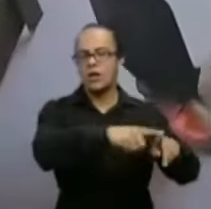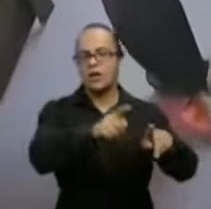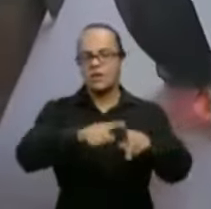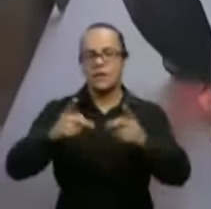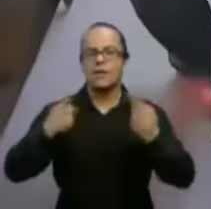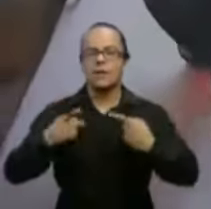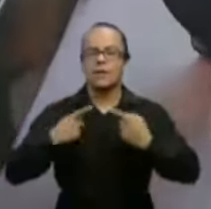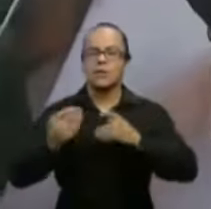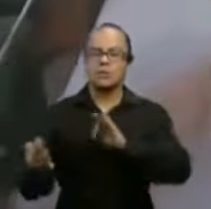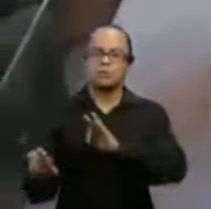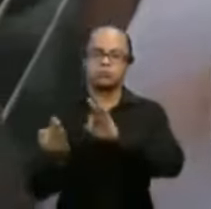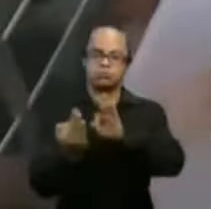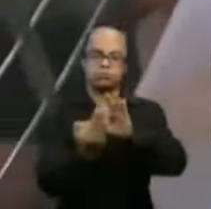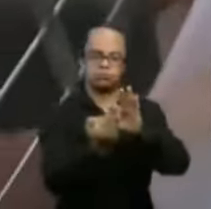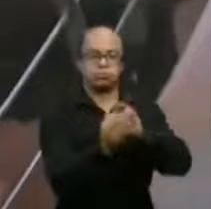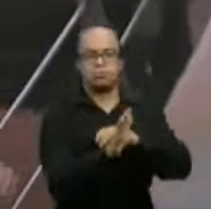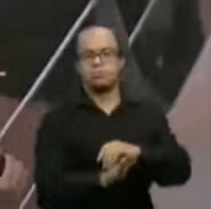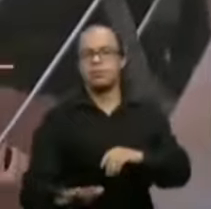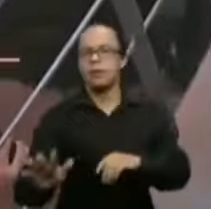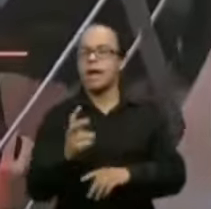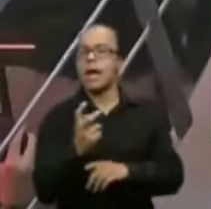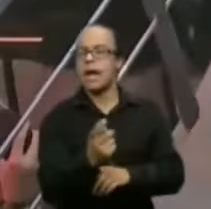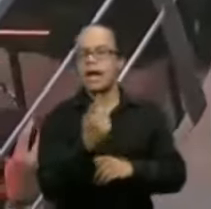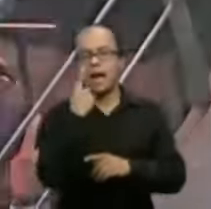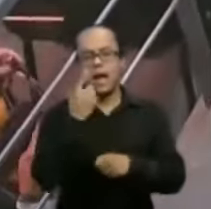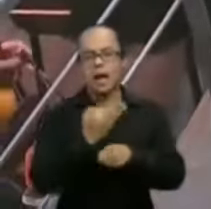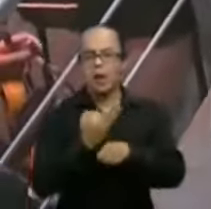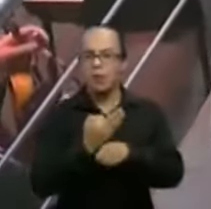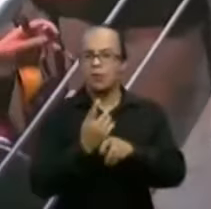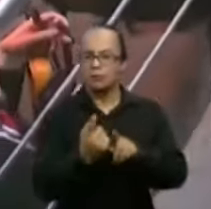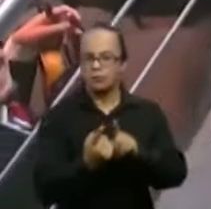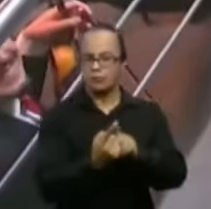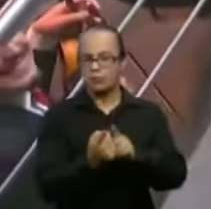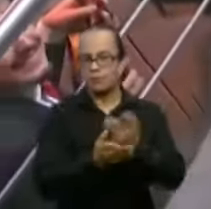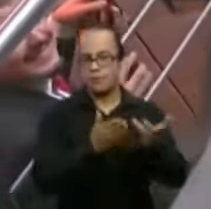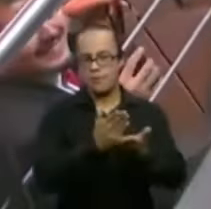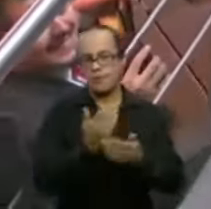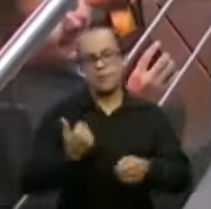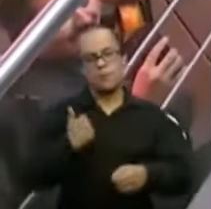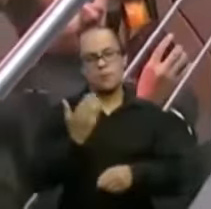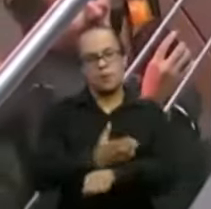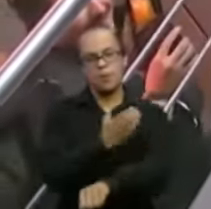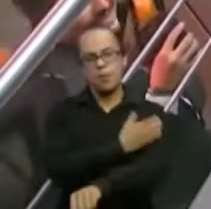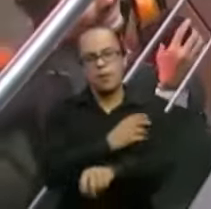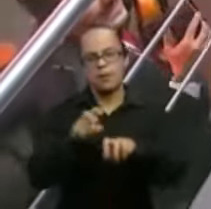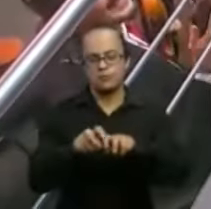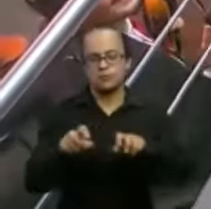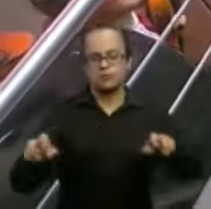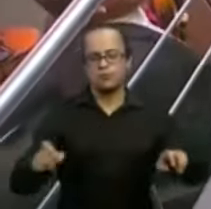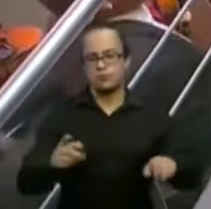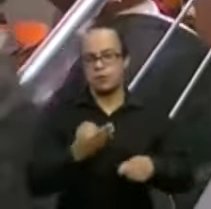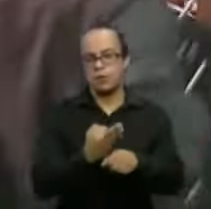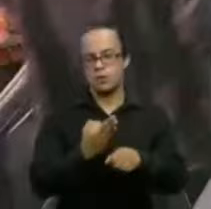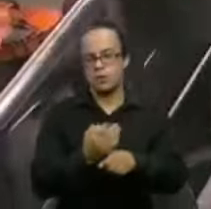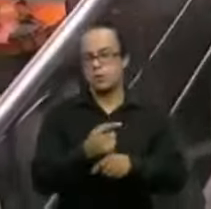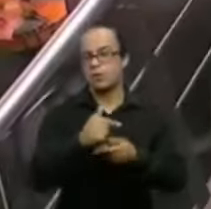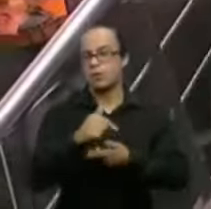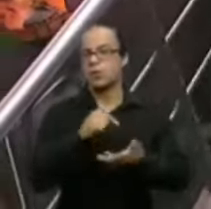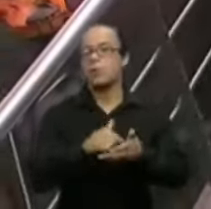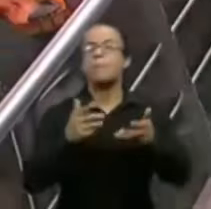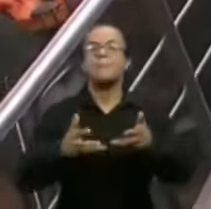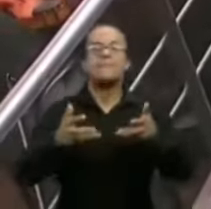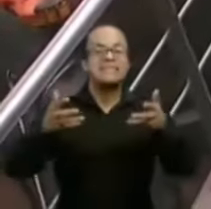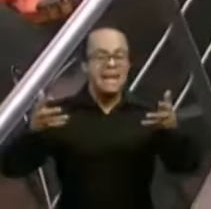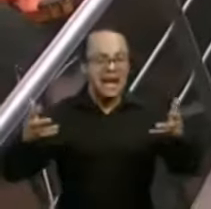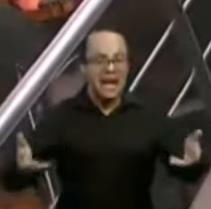diferentes personalidades que hasta este punto pues se han dado cita para acompañarla. Obviamente en este punto, que es mucho más amplio,